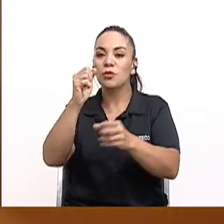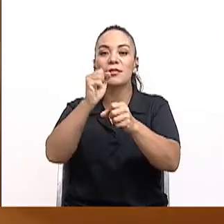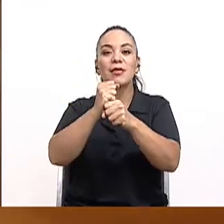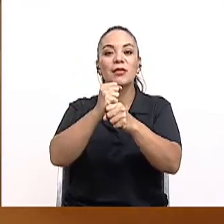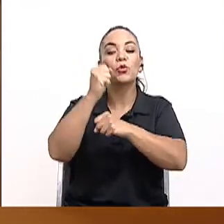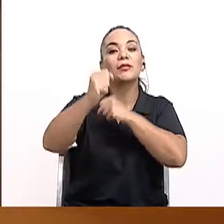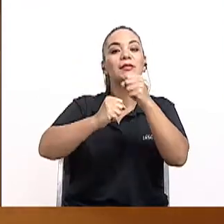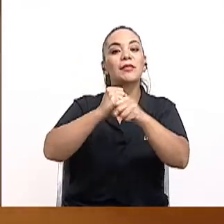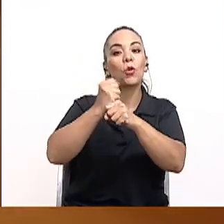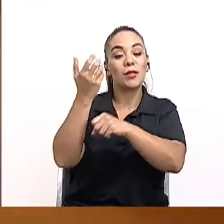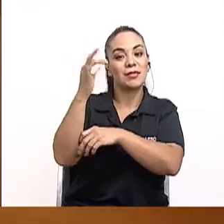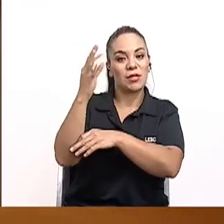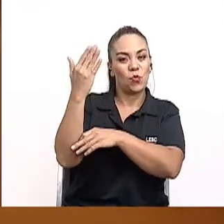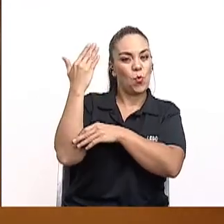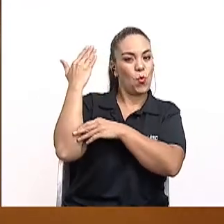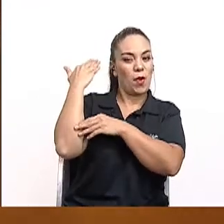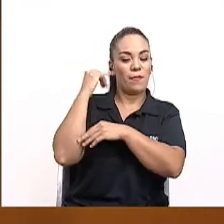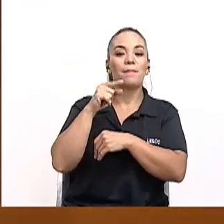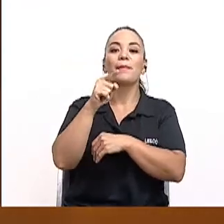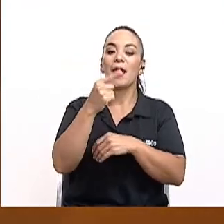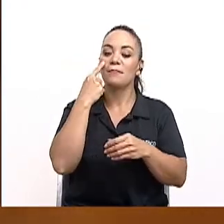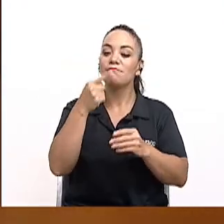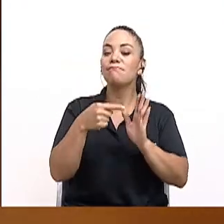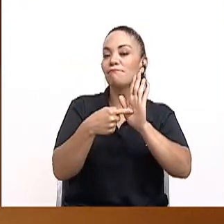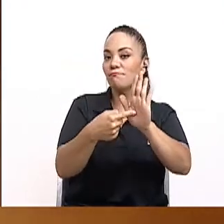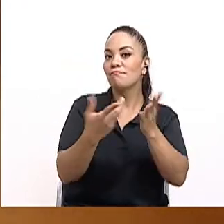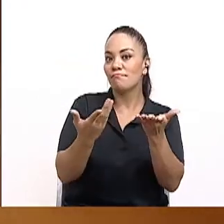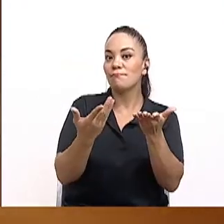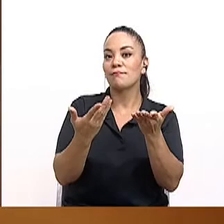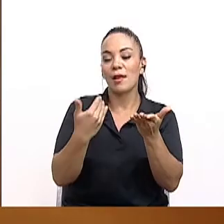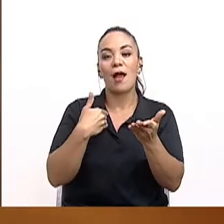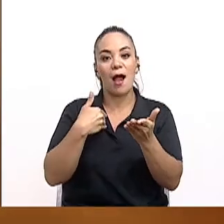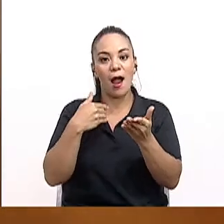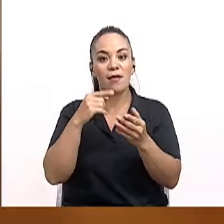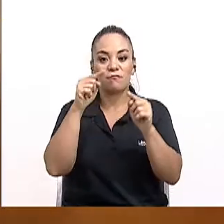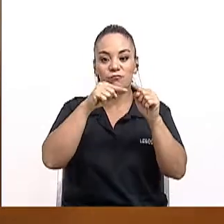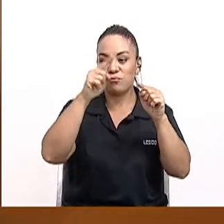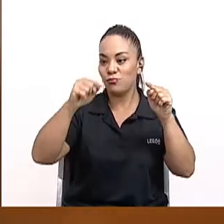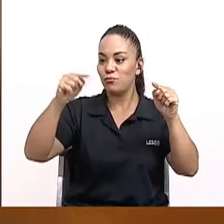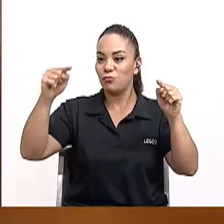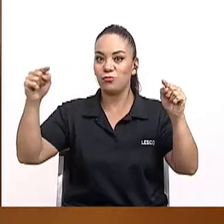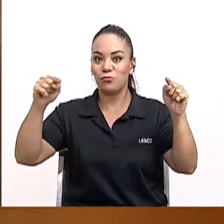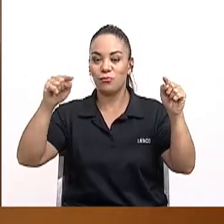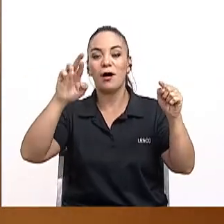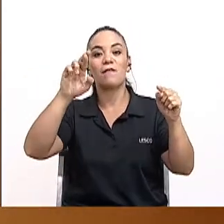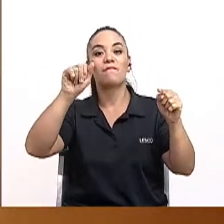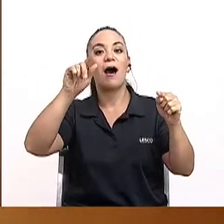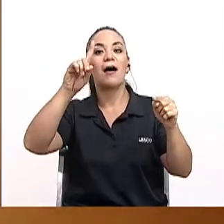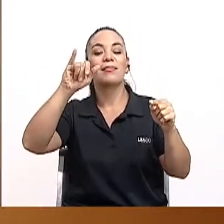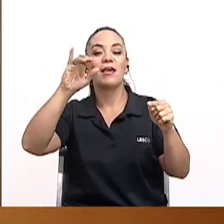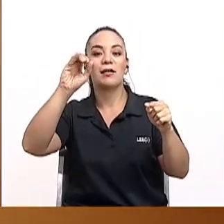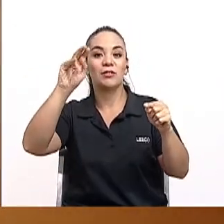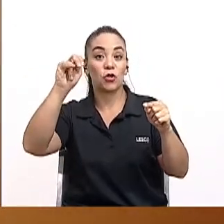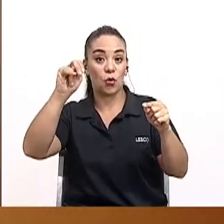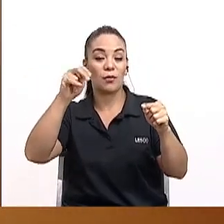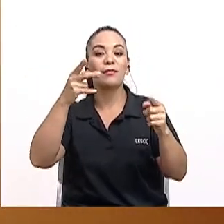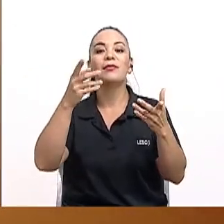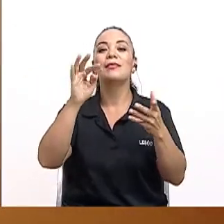puede observar que existe esa radiación. En ese caso, la radiación térmica. Pero tenemos